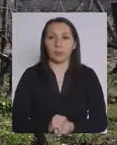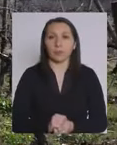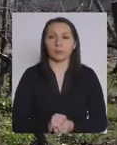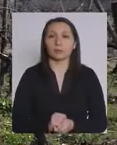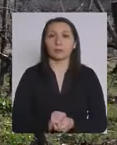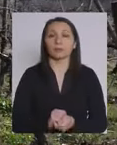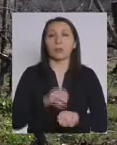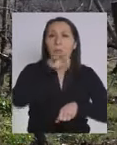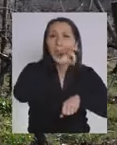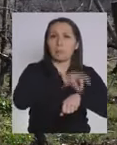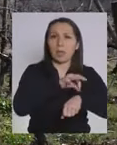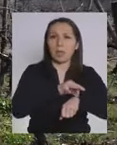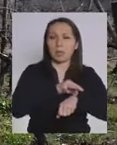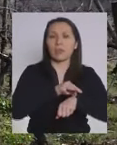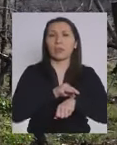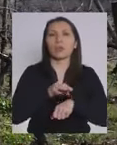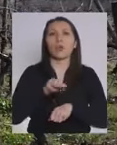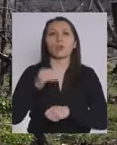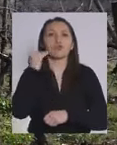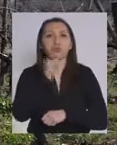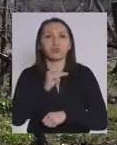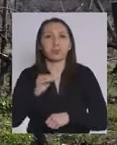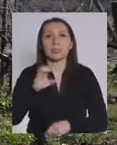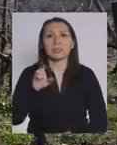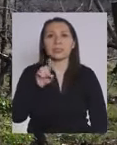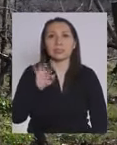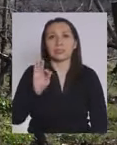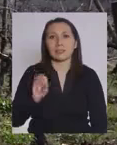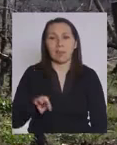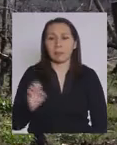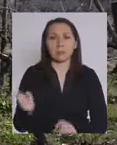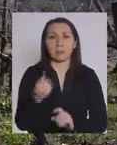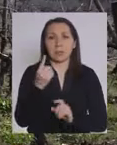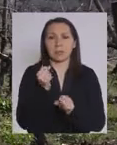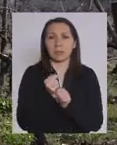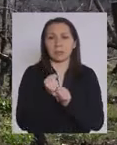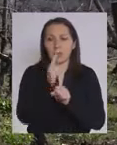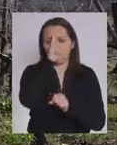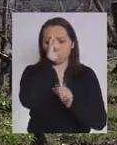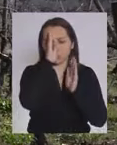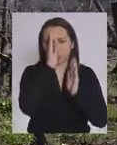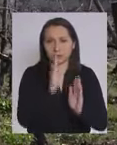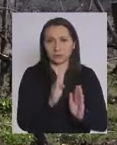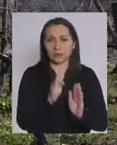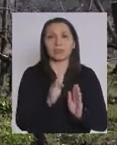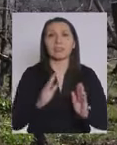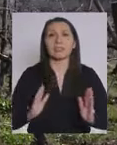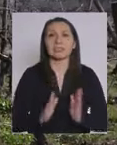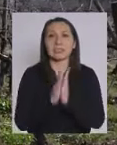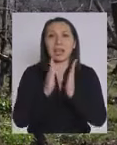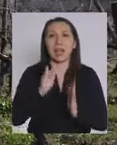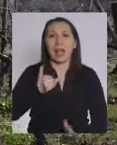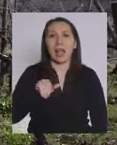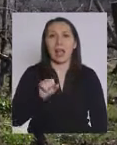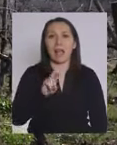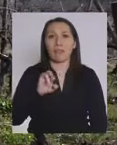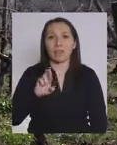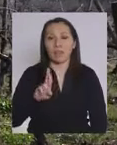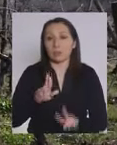trata de un médico pediatra del cesfam sea de la primera línea de la atención primaria del cesfam san javier